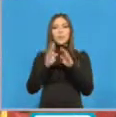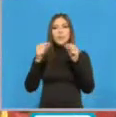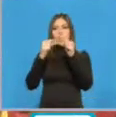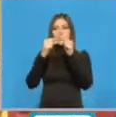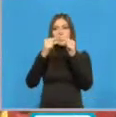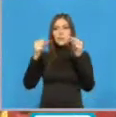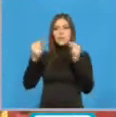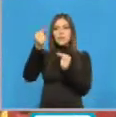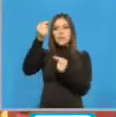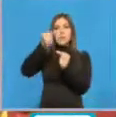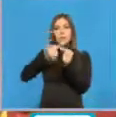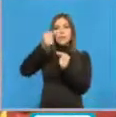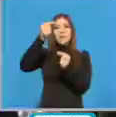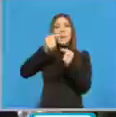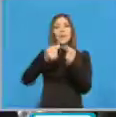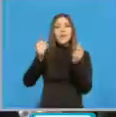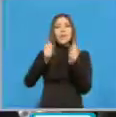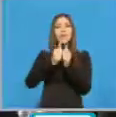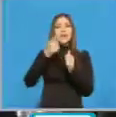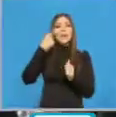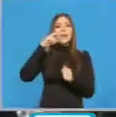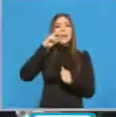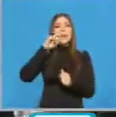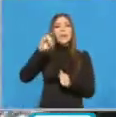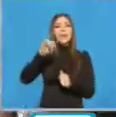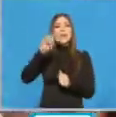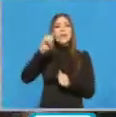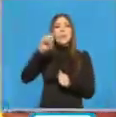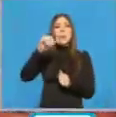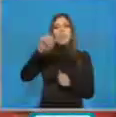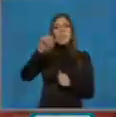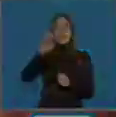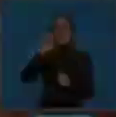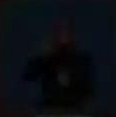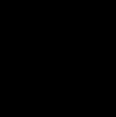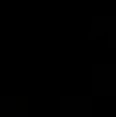jitomate cherry y albahaca para darle un poquito de frescura. Ve nomás. Entonces, Bueno, y ya, ahora ahorita, sí. exactamente.